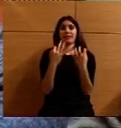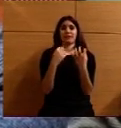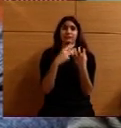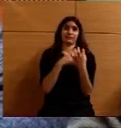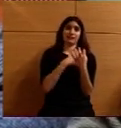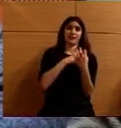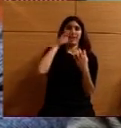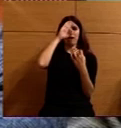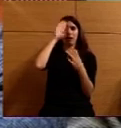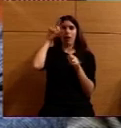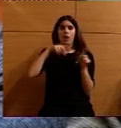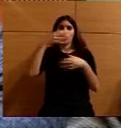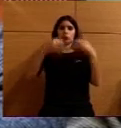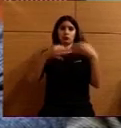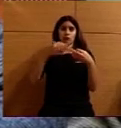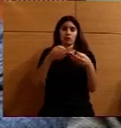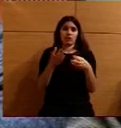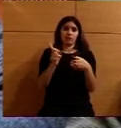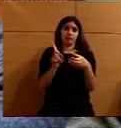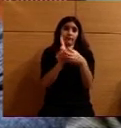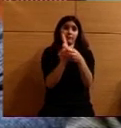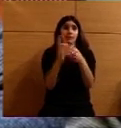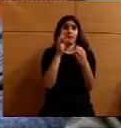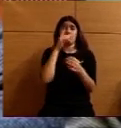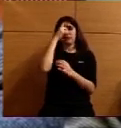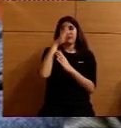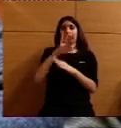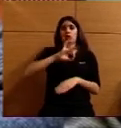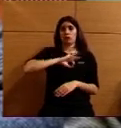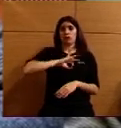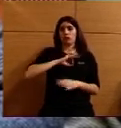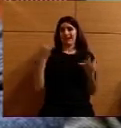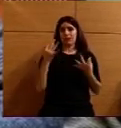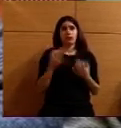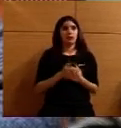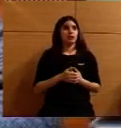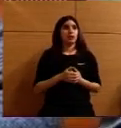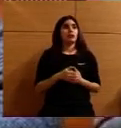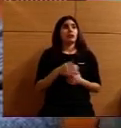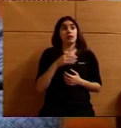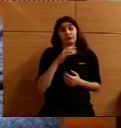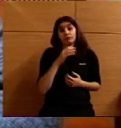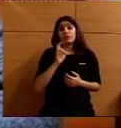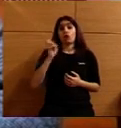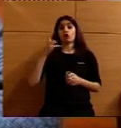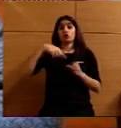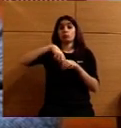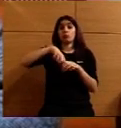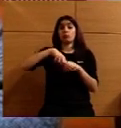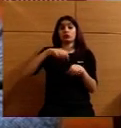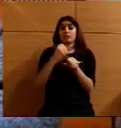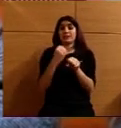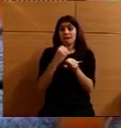o letradas en diversos procedimientos judiciales en representación de la Diputación. Se abre a otros puestos, a